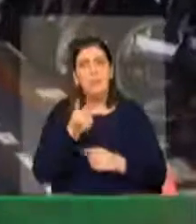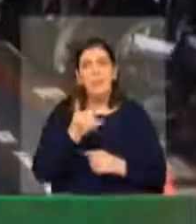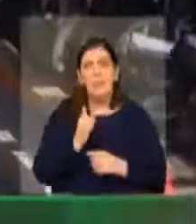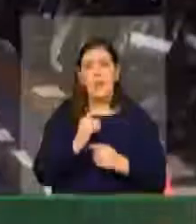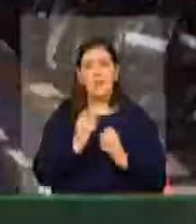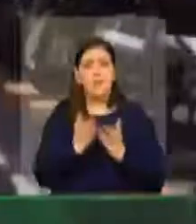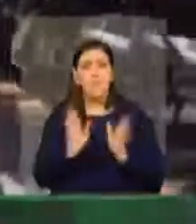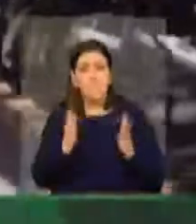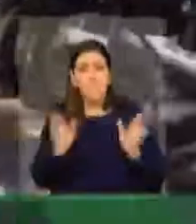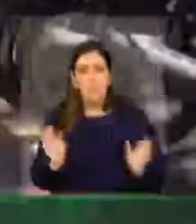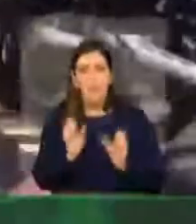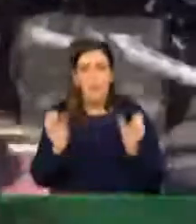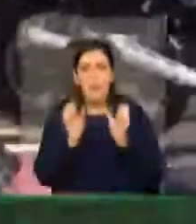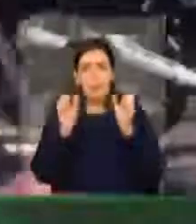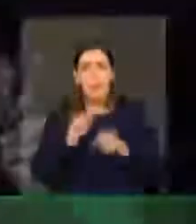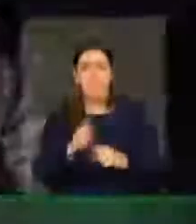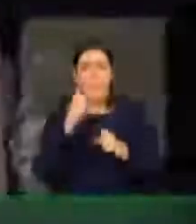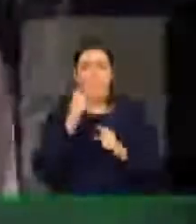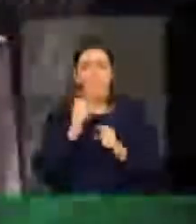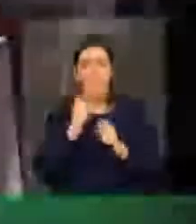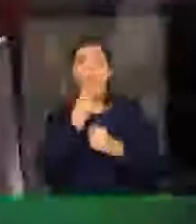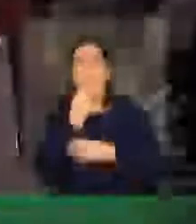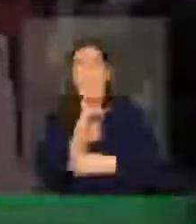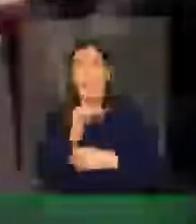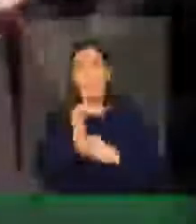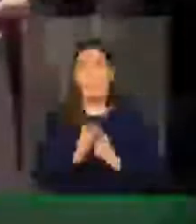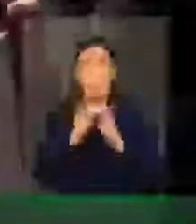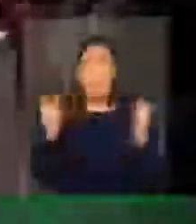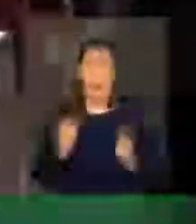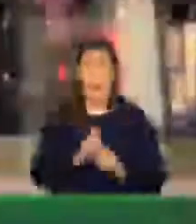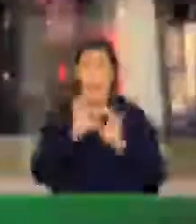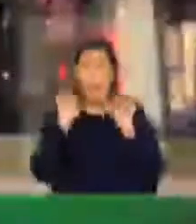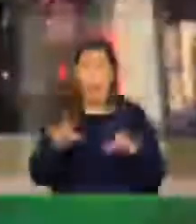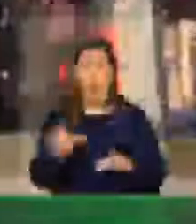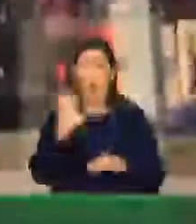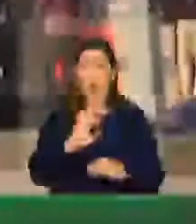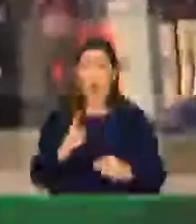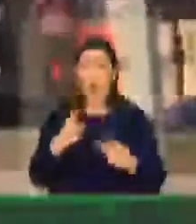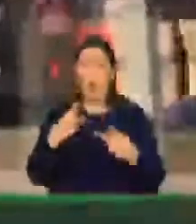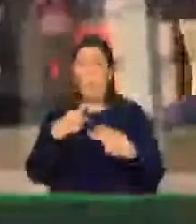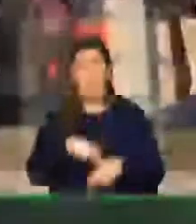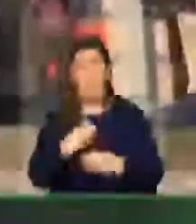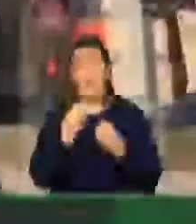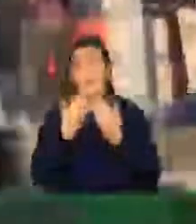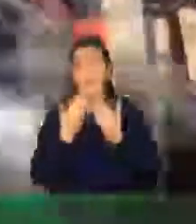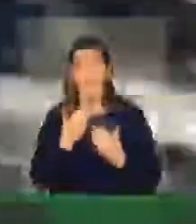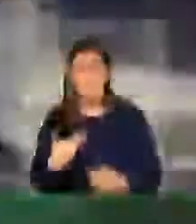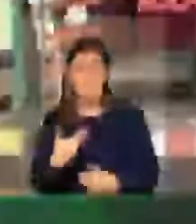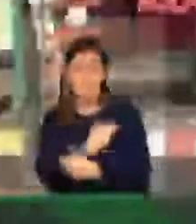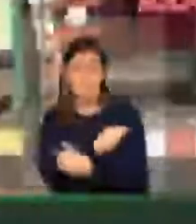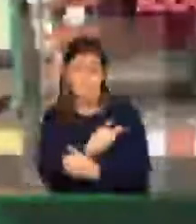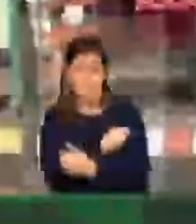alta cobertura con eso que tenía Rivera en ese momento, de las más altas del país, iba a lograr contener